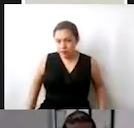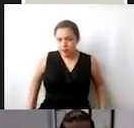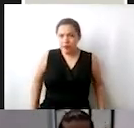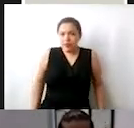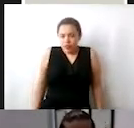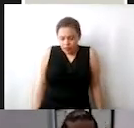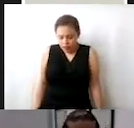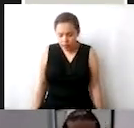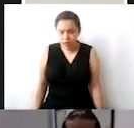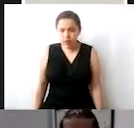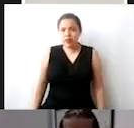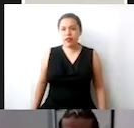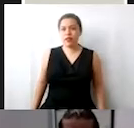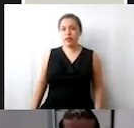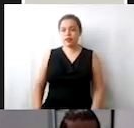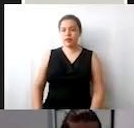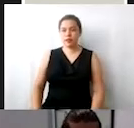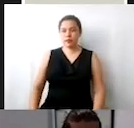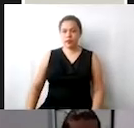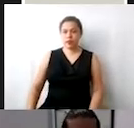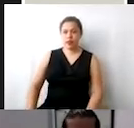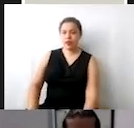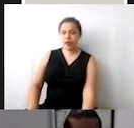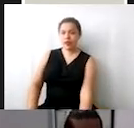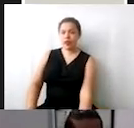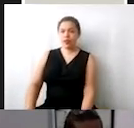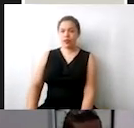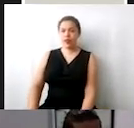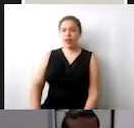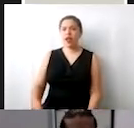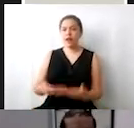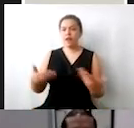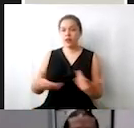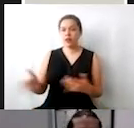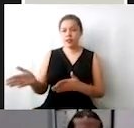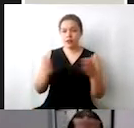Muy bien. Ahora sí nos vamos a la siguiente. Fer, por favor.